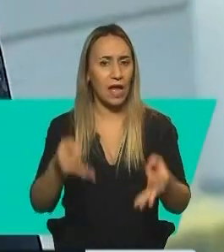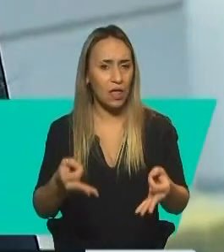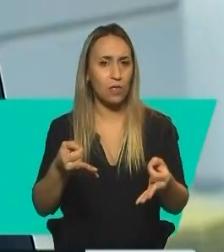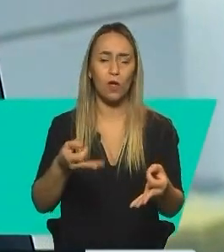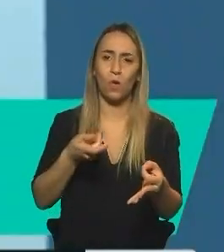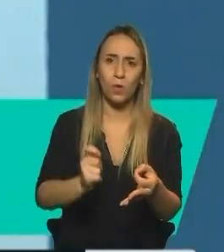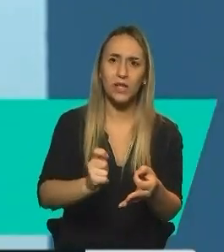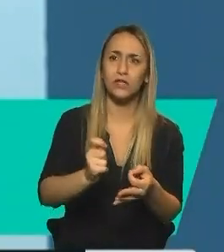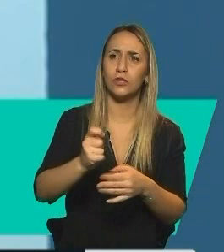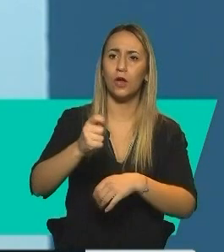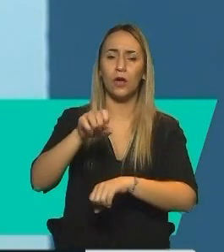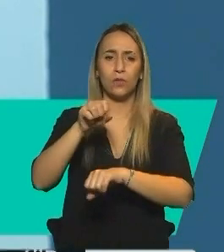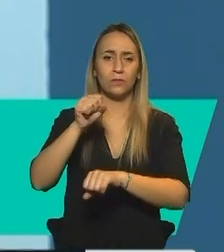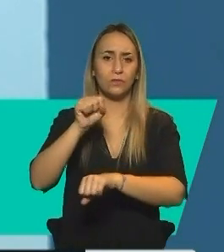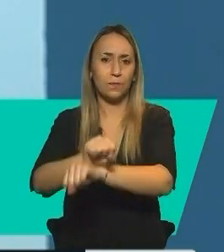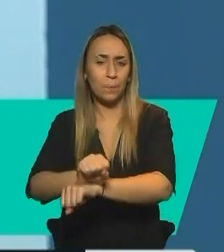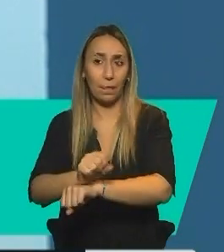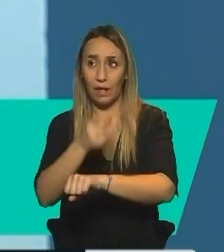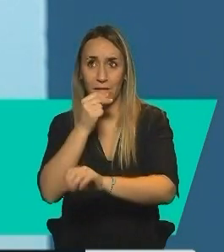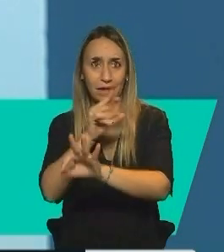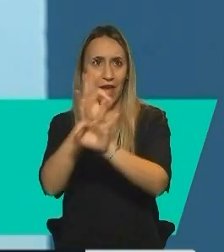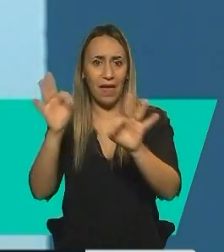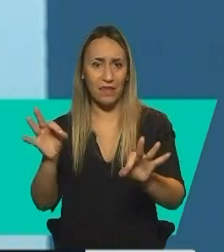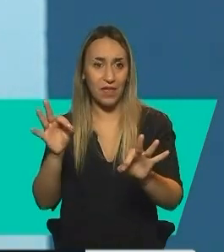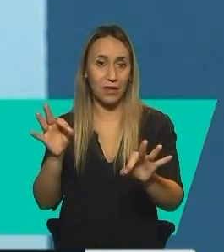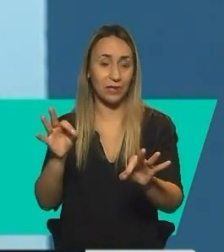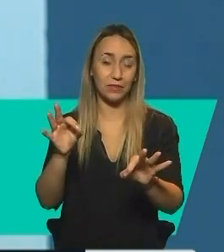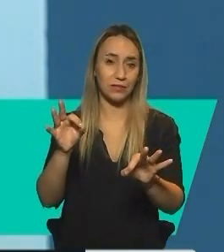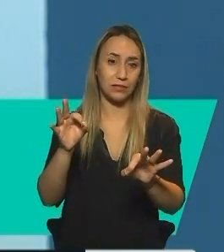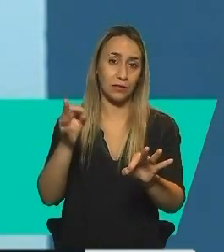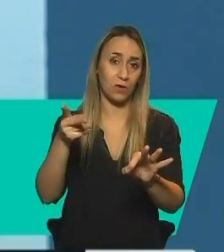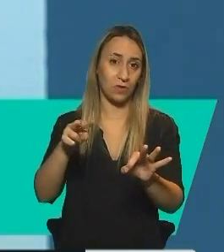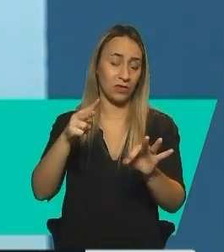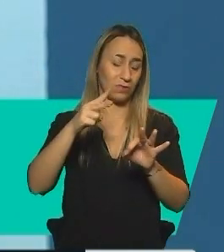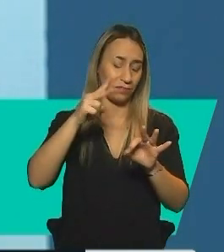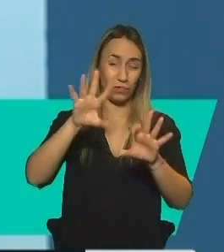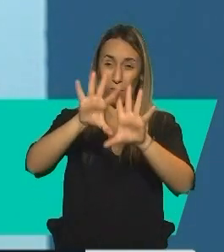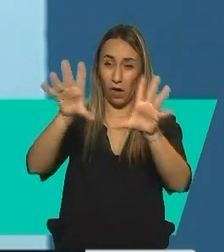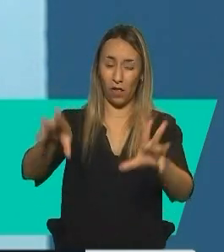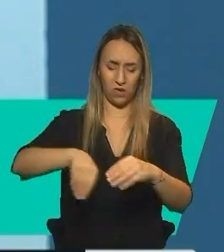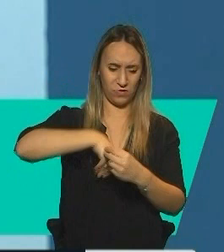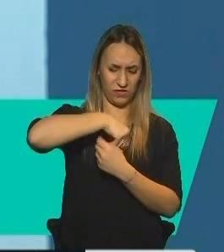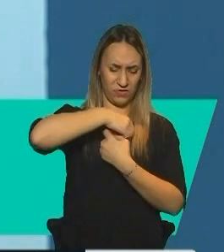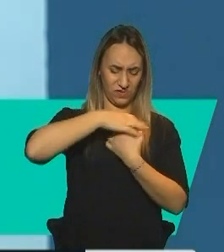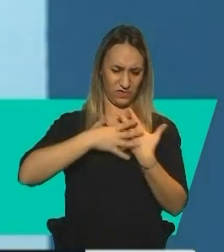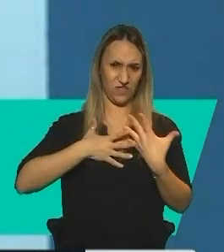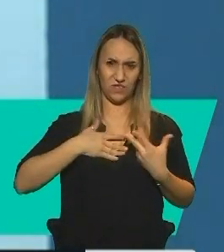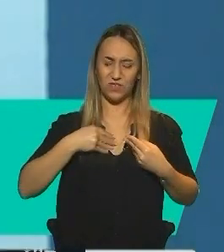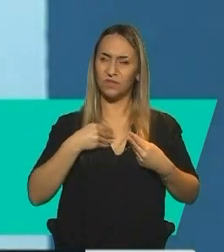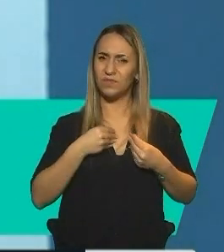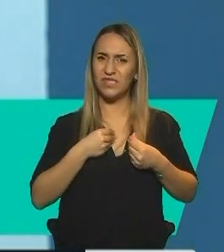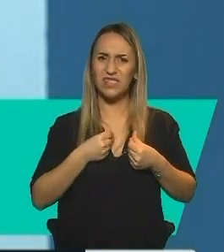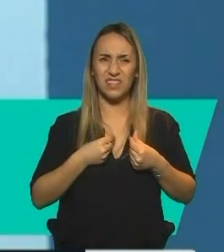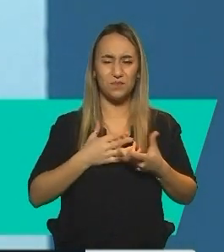y cumpliendo pena por el atentado. Y todo eso se vuelve a mezclar y se condensa en una sensación